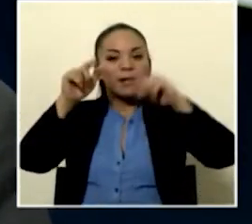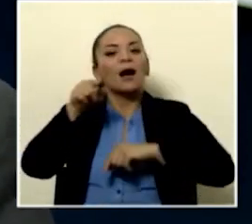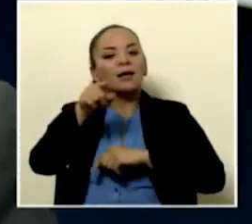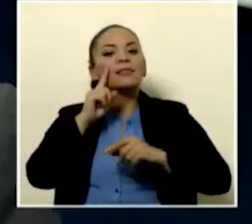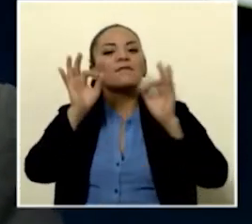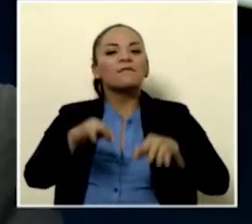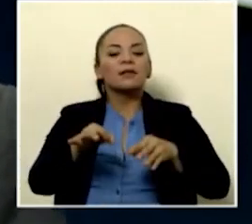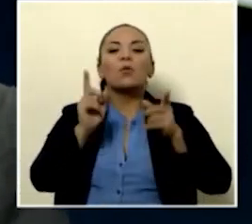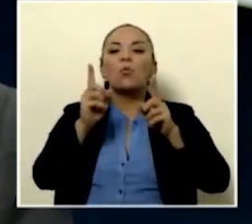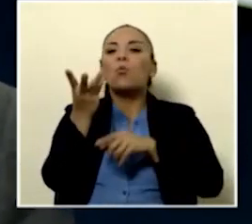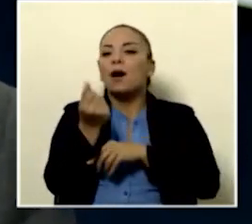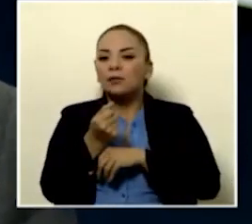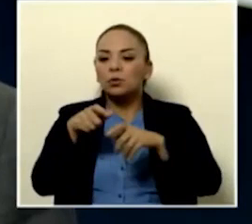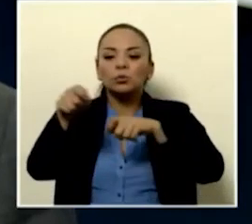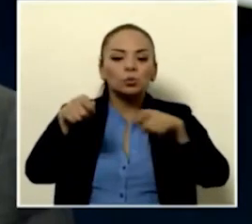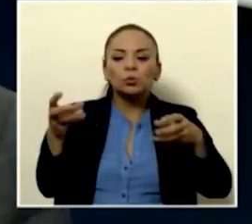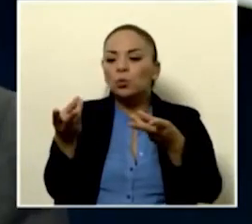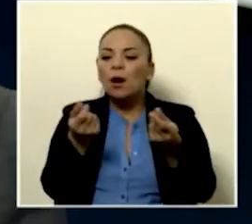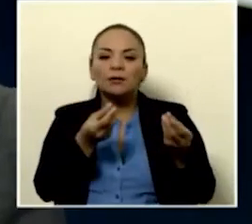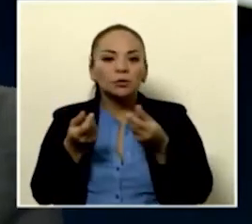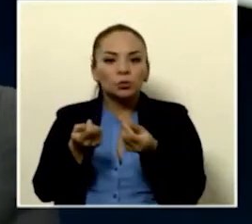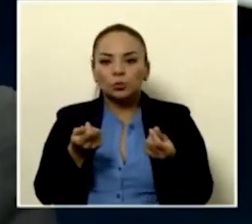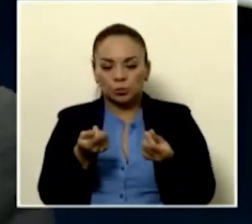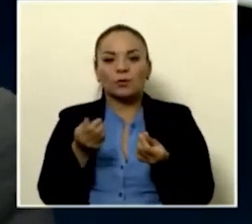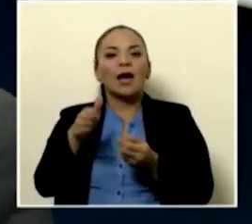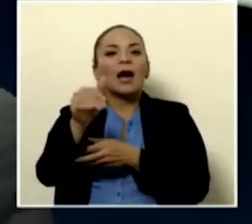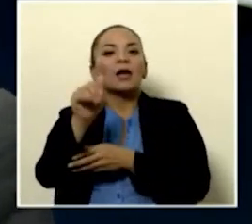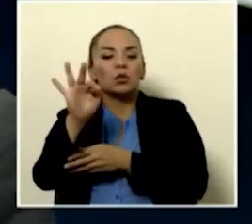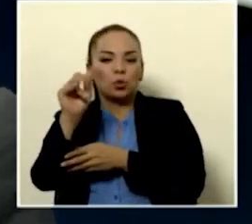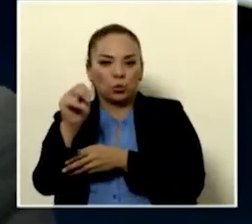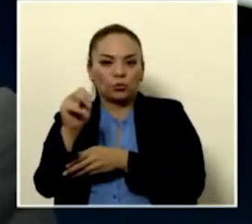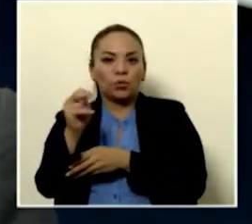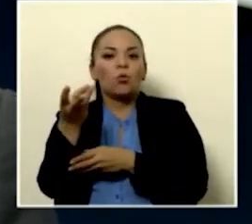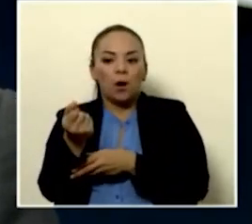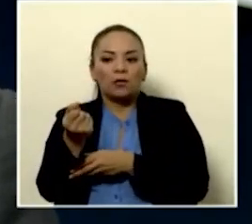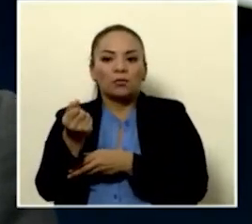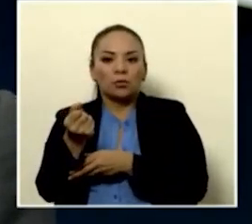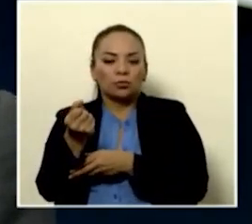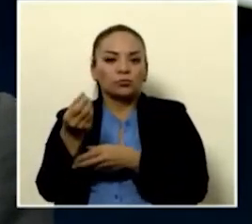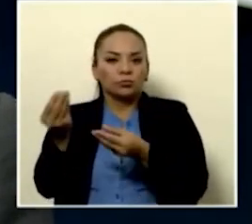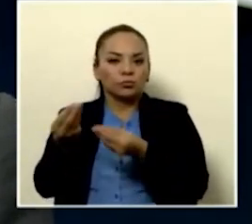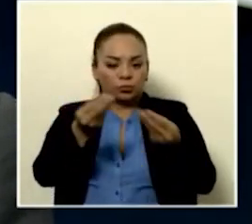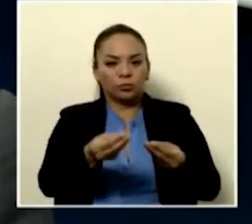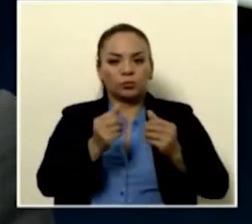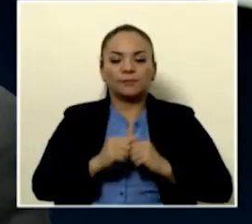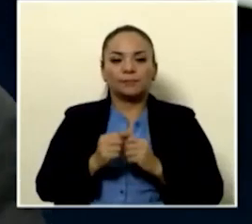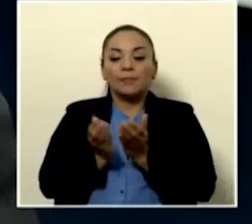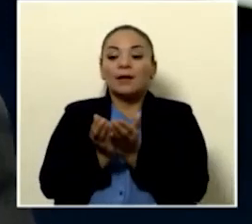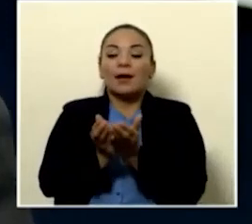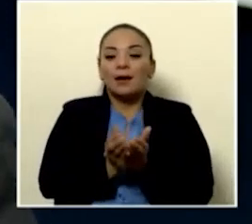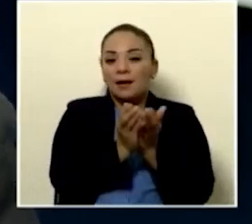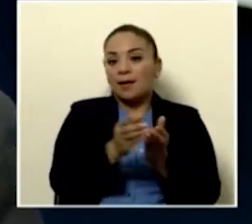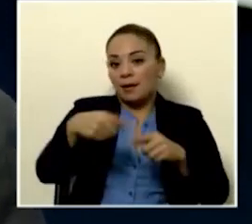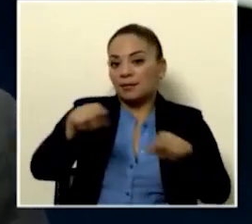son los metros cúbicos de atún que van a ser asignados a la industria nacional, que van, bueno, de armadores que entreguen el atún a